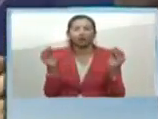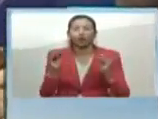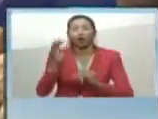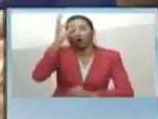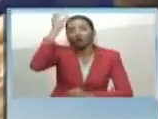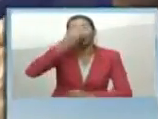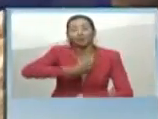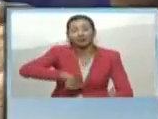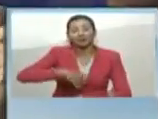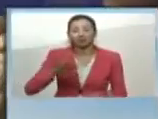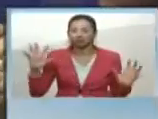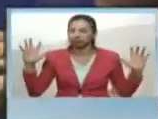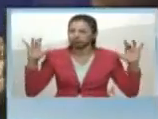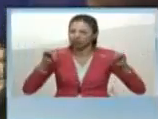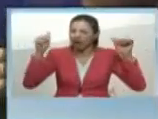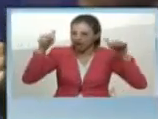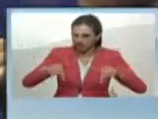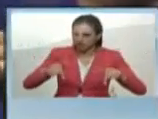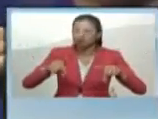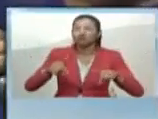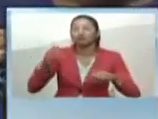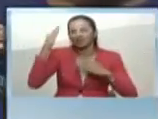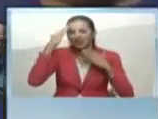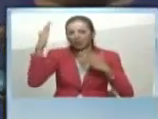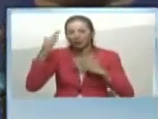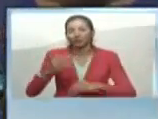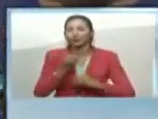consejos presidenciales que estamos hoy aquí presentes.